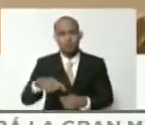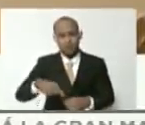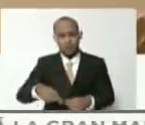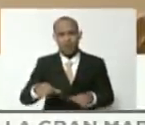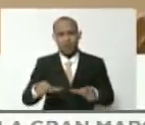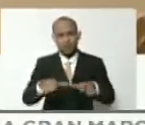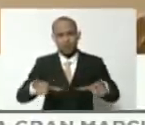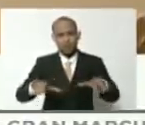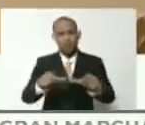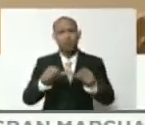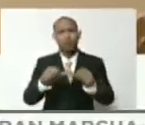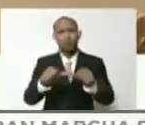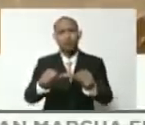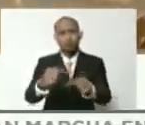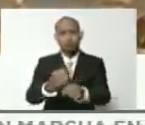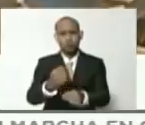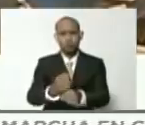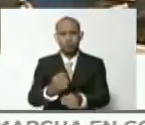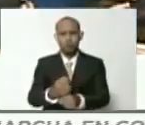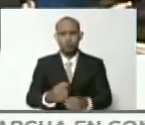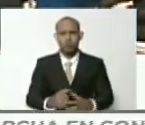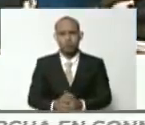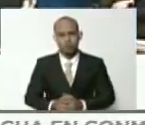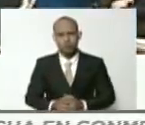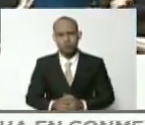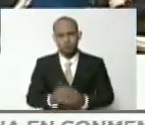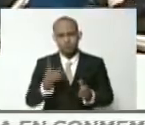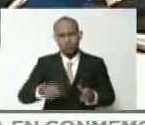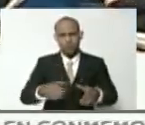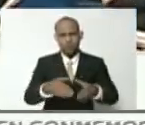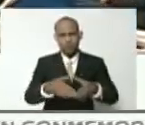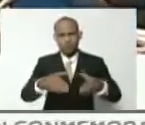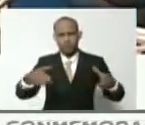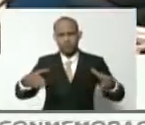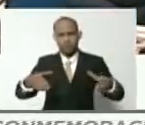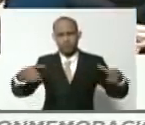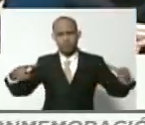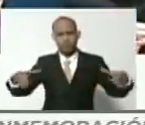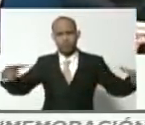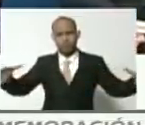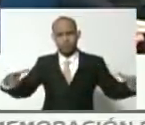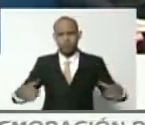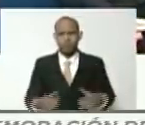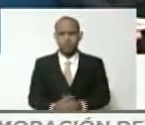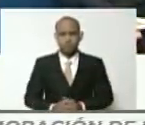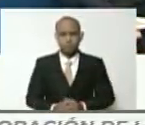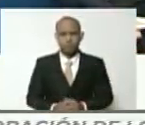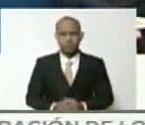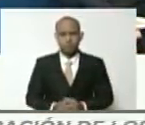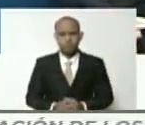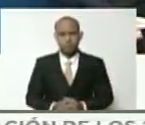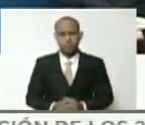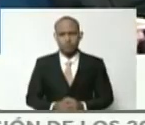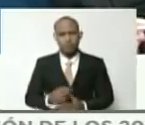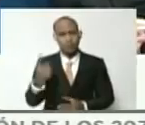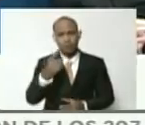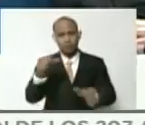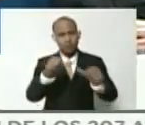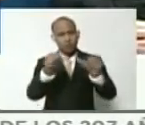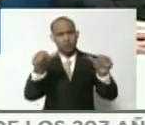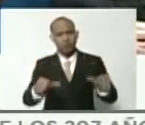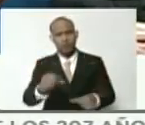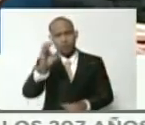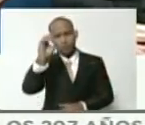sigue en lugar y que se amplía. Que se amplía más allá de solamente el sistema de Naciones